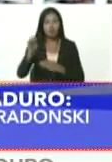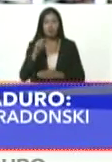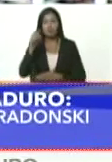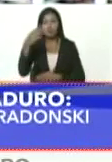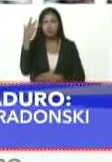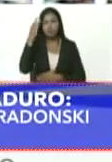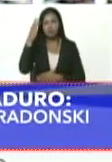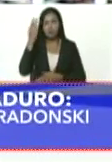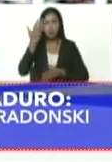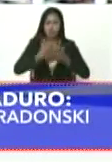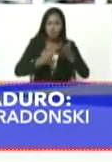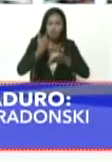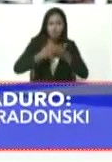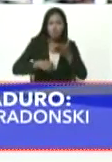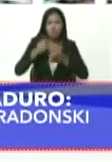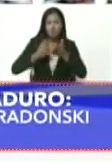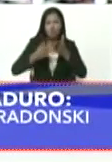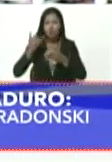este es el registro.